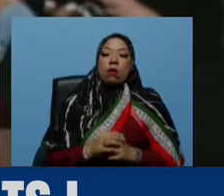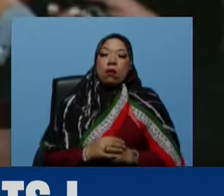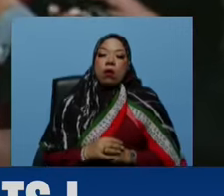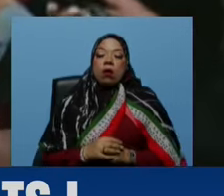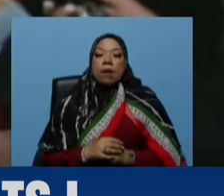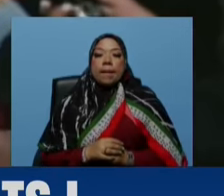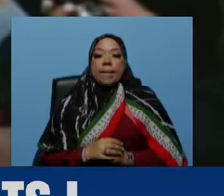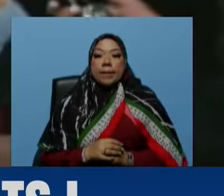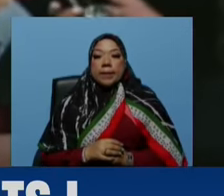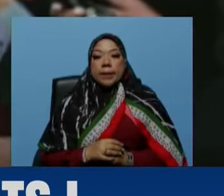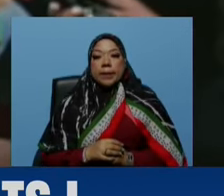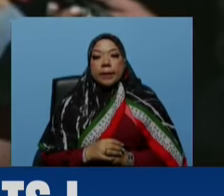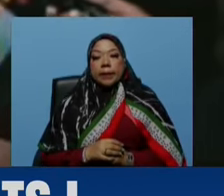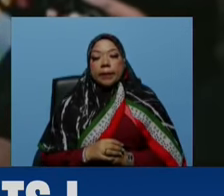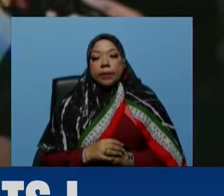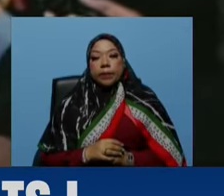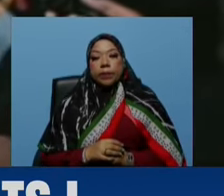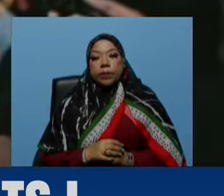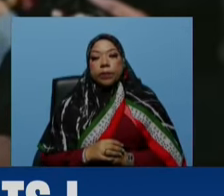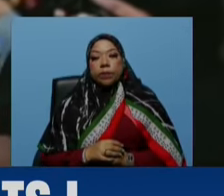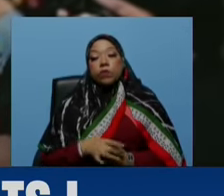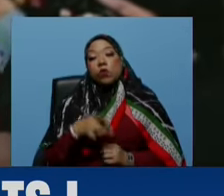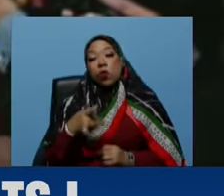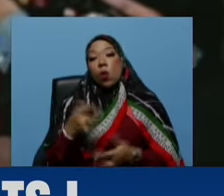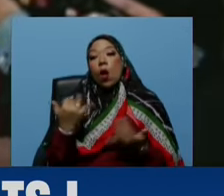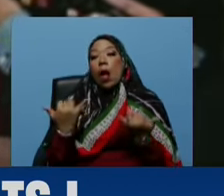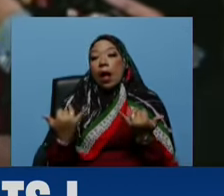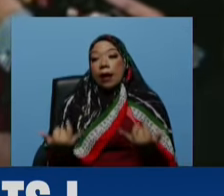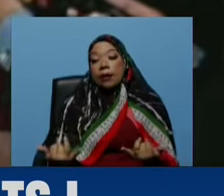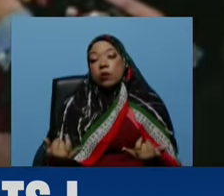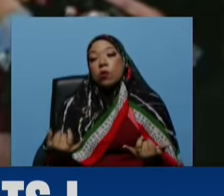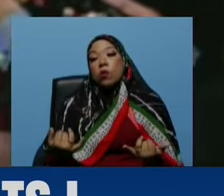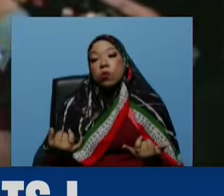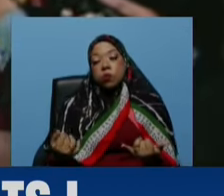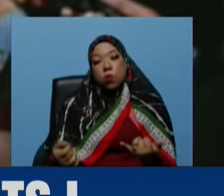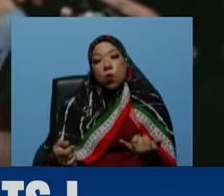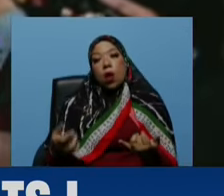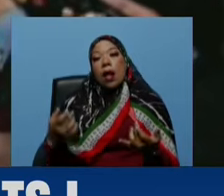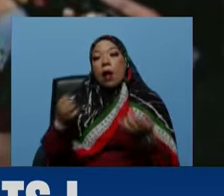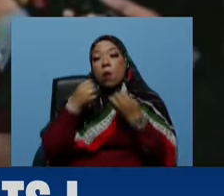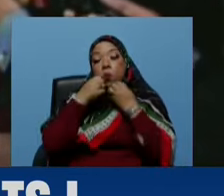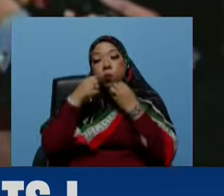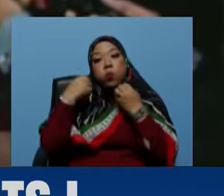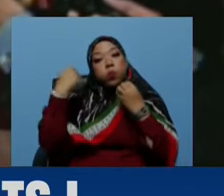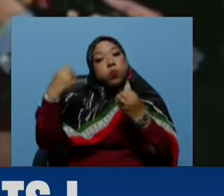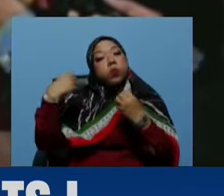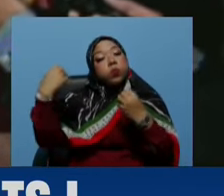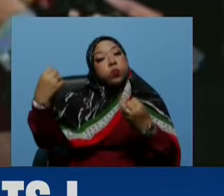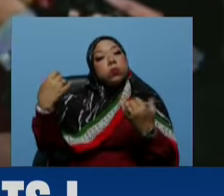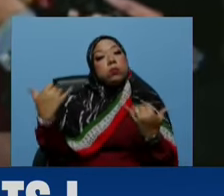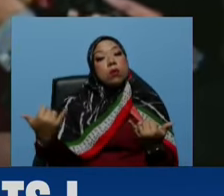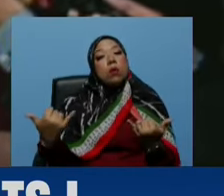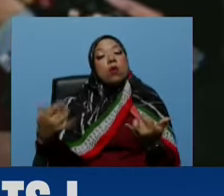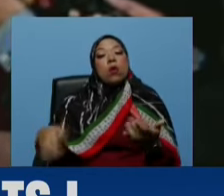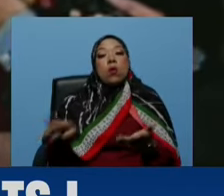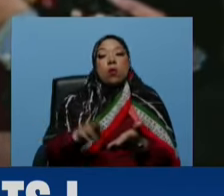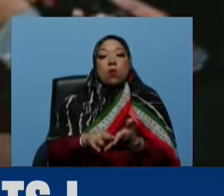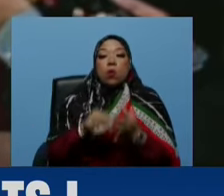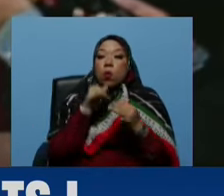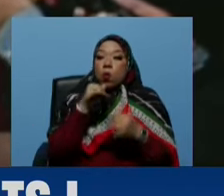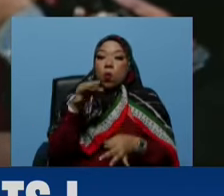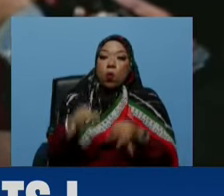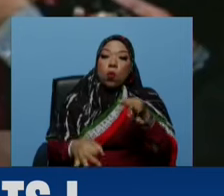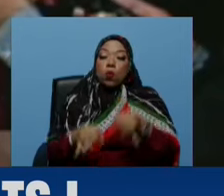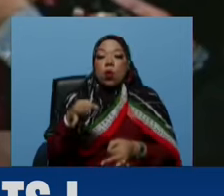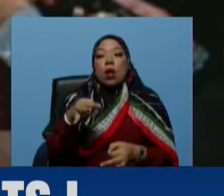manera que aquí hay una contumacia muy grande, una rebeldía muy grande y que puede acarrear, repito, un mandato